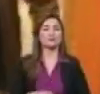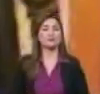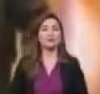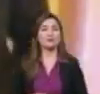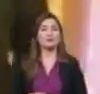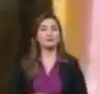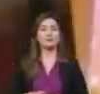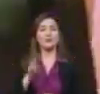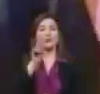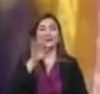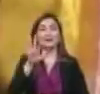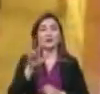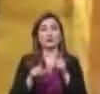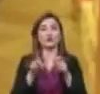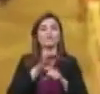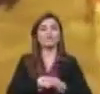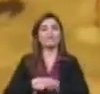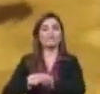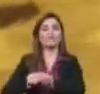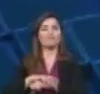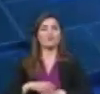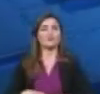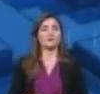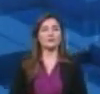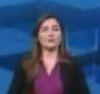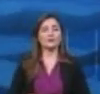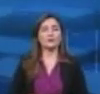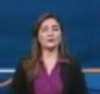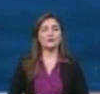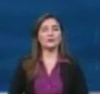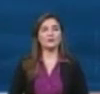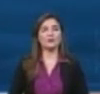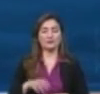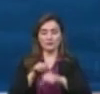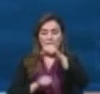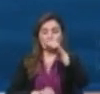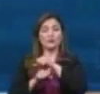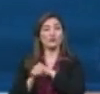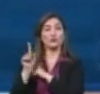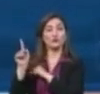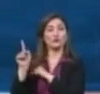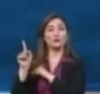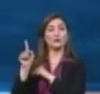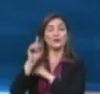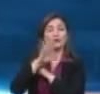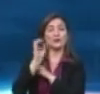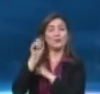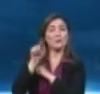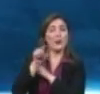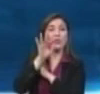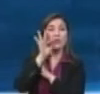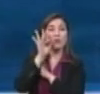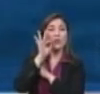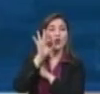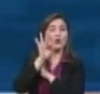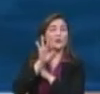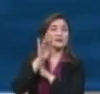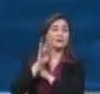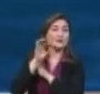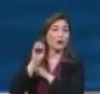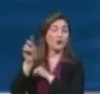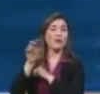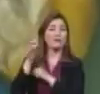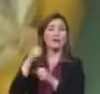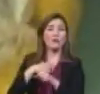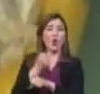estupefacientes. 25 personas fueron detenidas. En su poder se encontraron 50.000 gramos de marihuana y 970 gramos